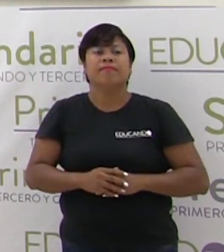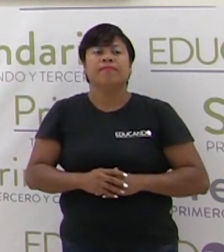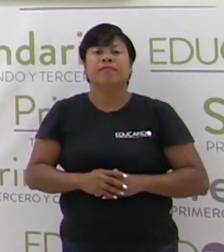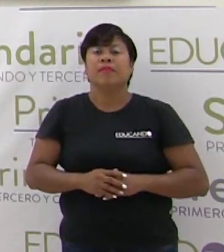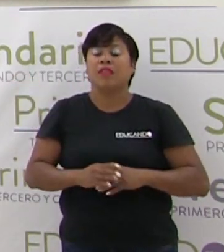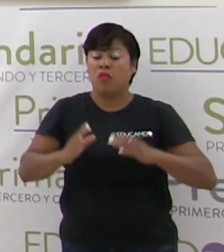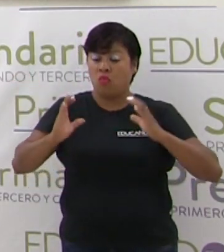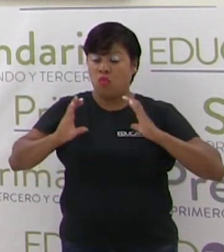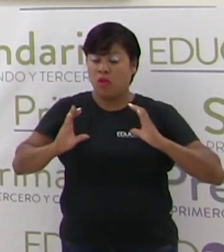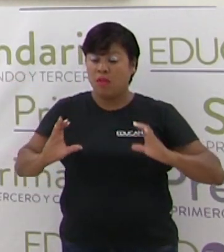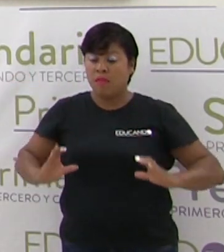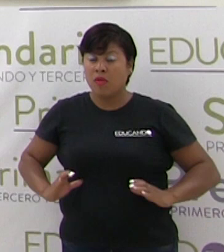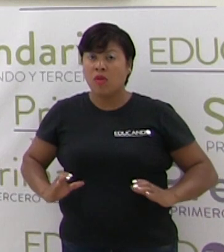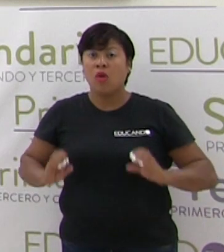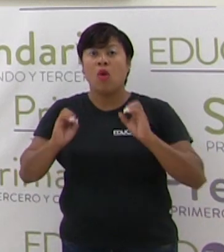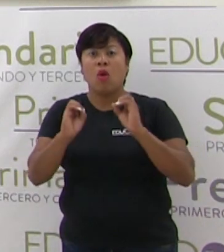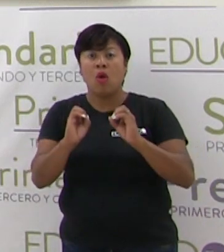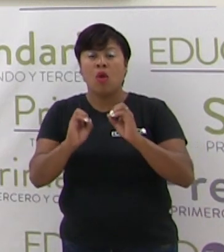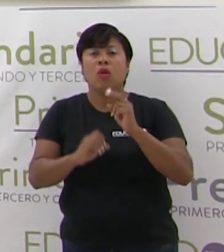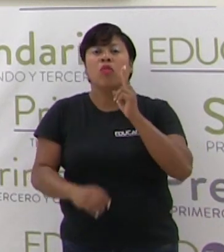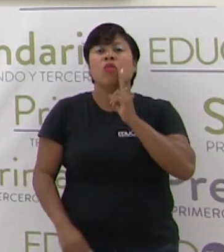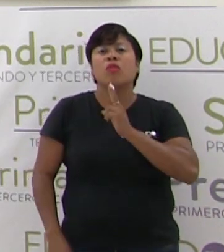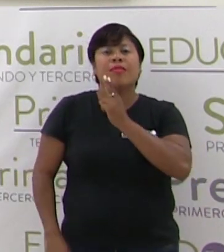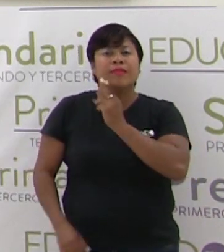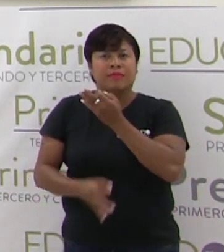hay un cuerpo o noticia,